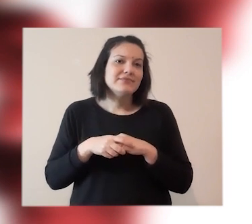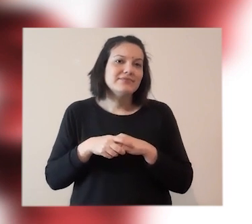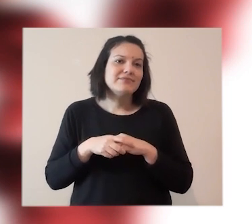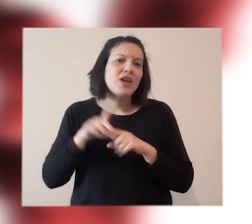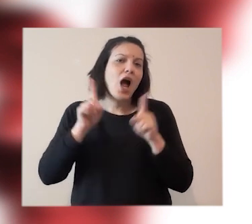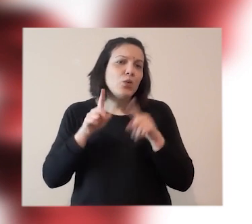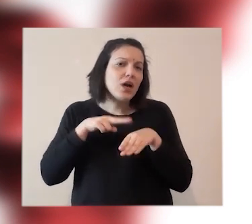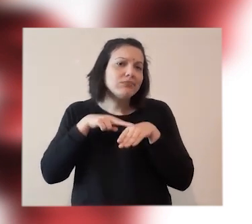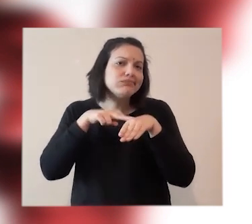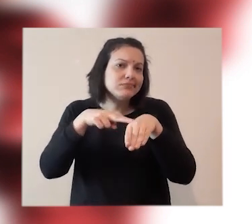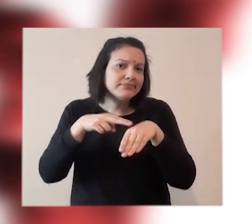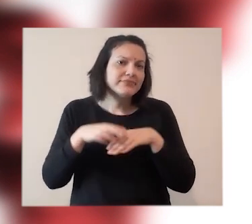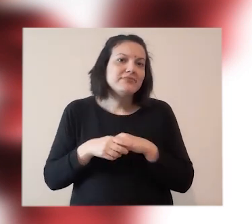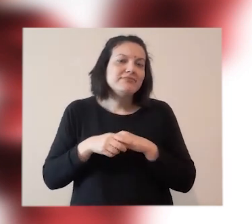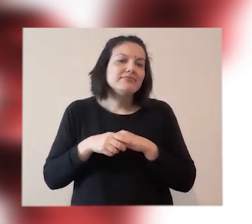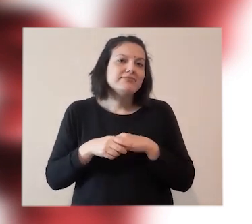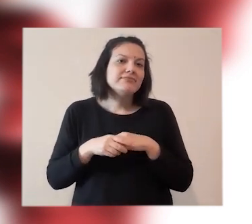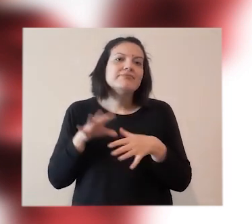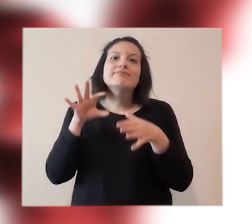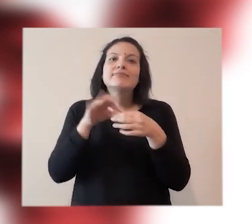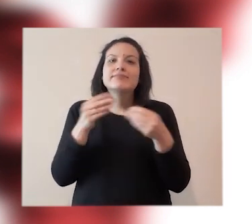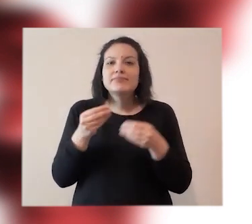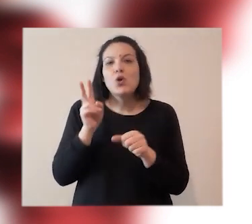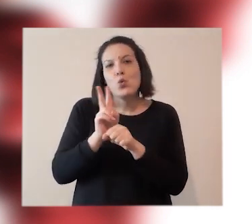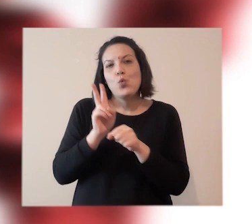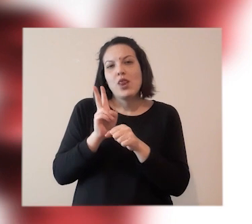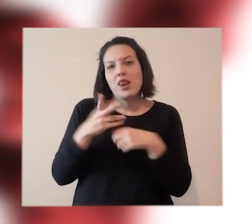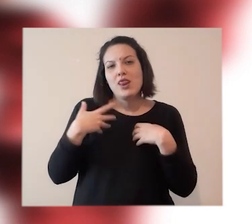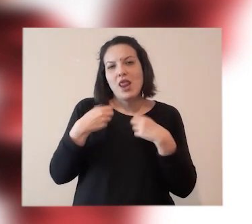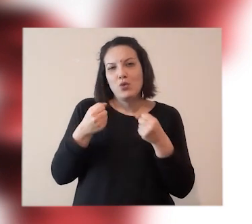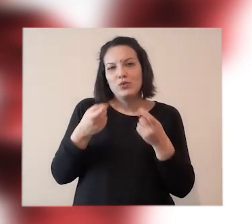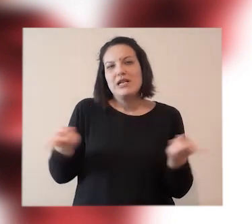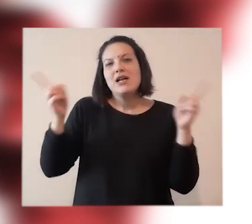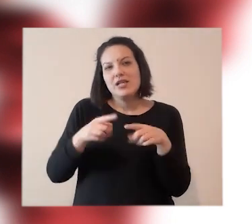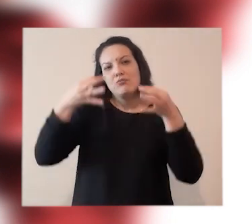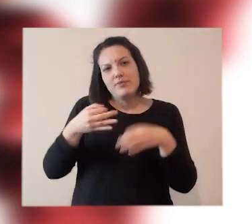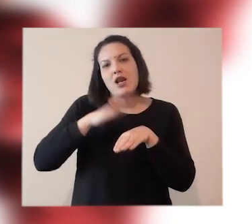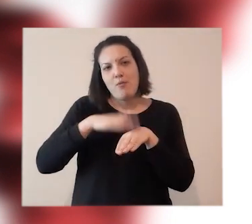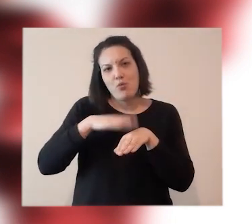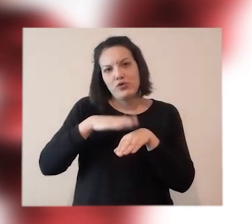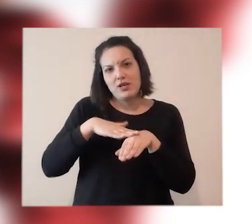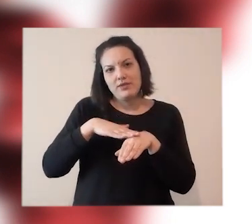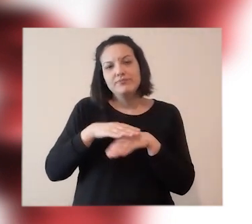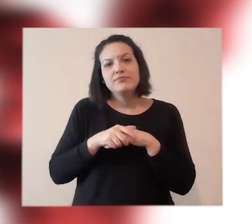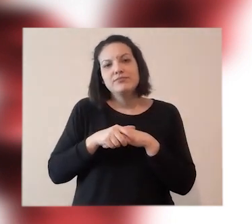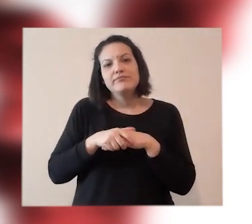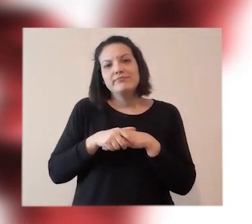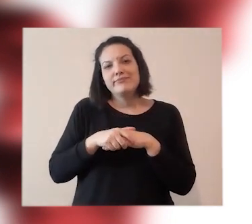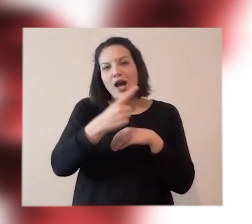algunas sugerencias que tienen que ver con el cuidado de la salud para un regreso responsable a nuestros